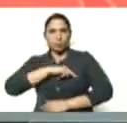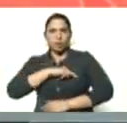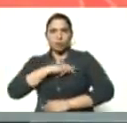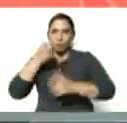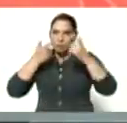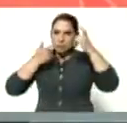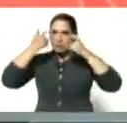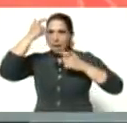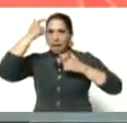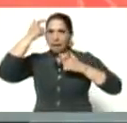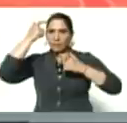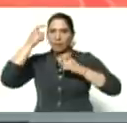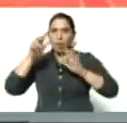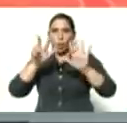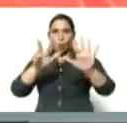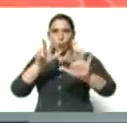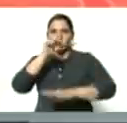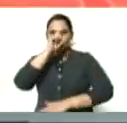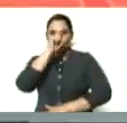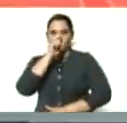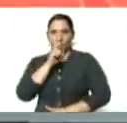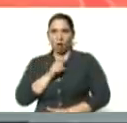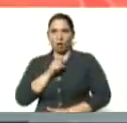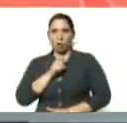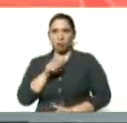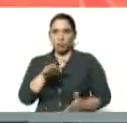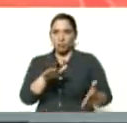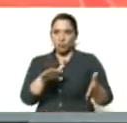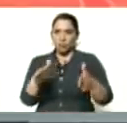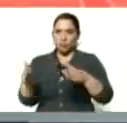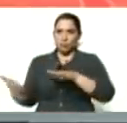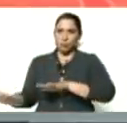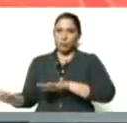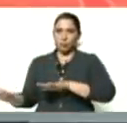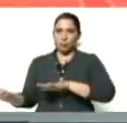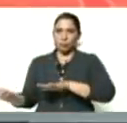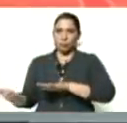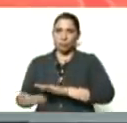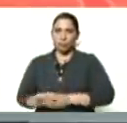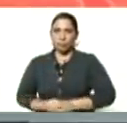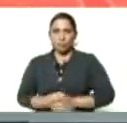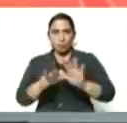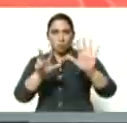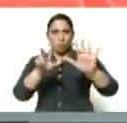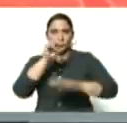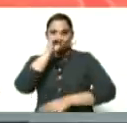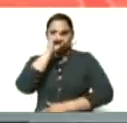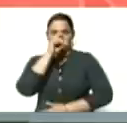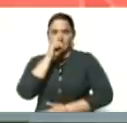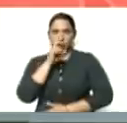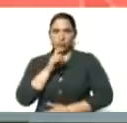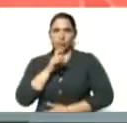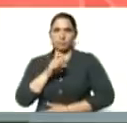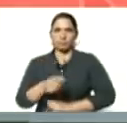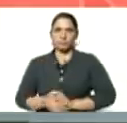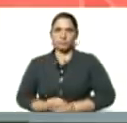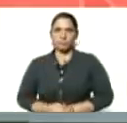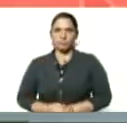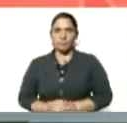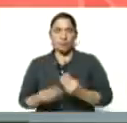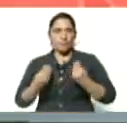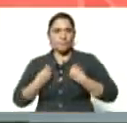comandante Chávez a 8 años de su partida, a 8 años de la